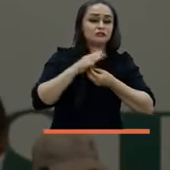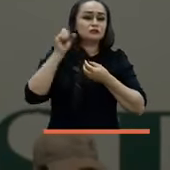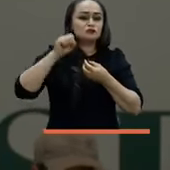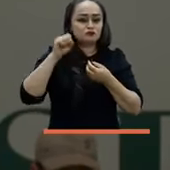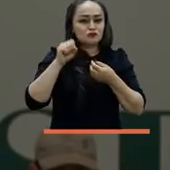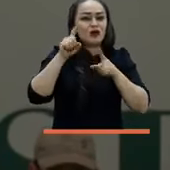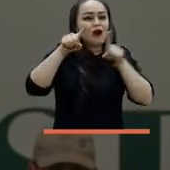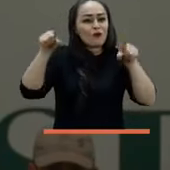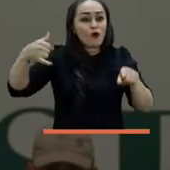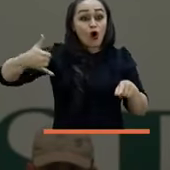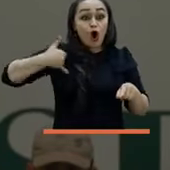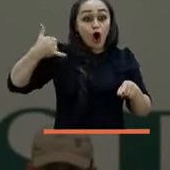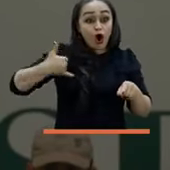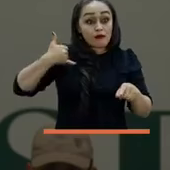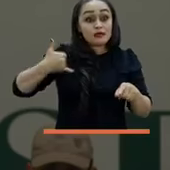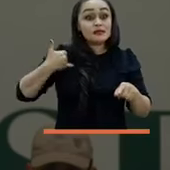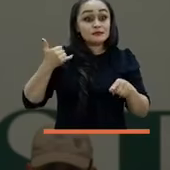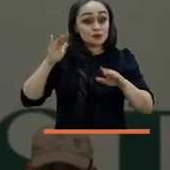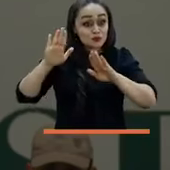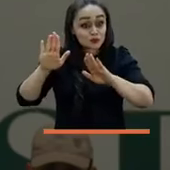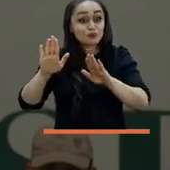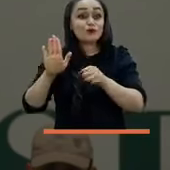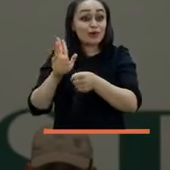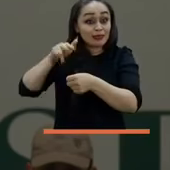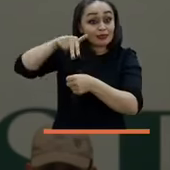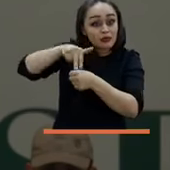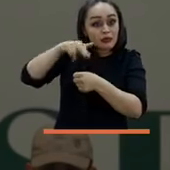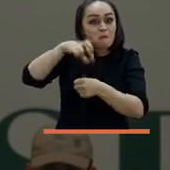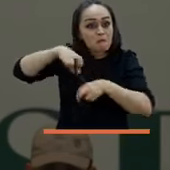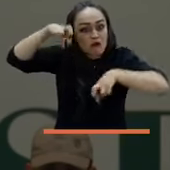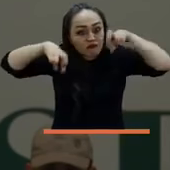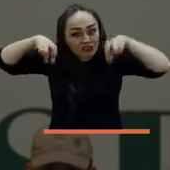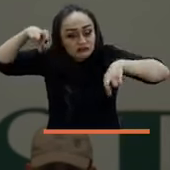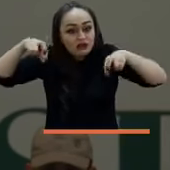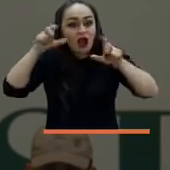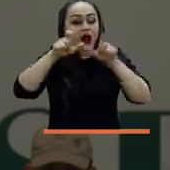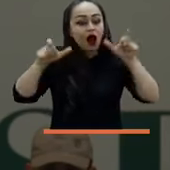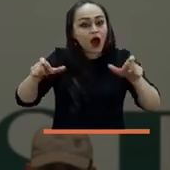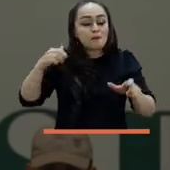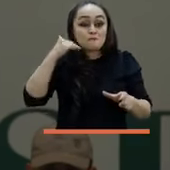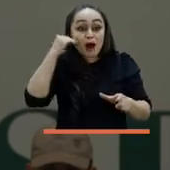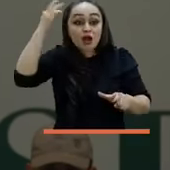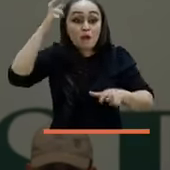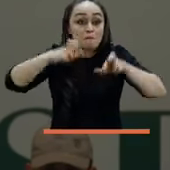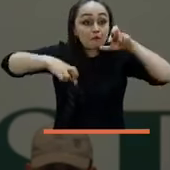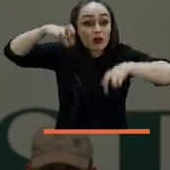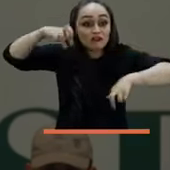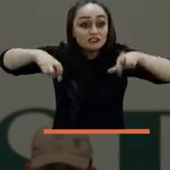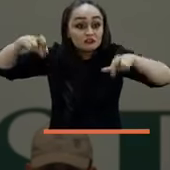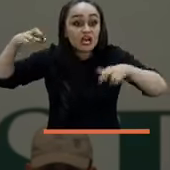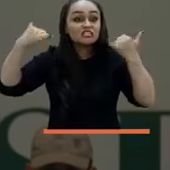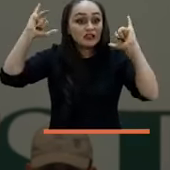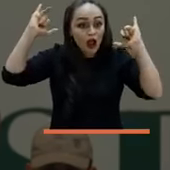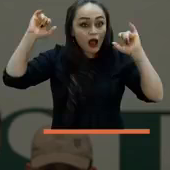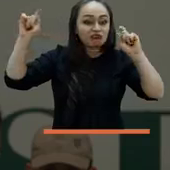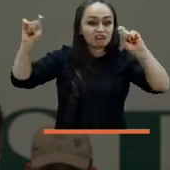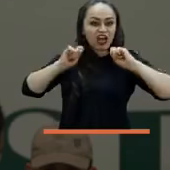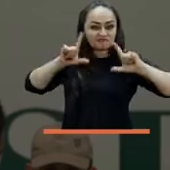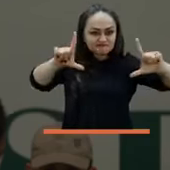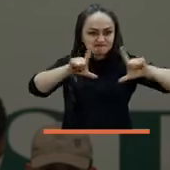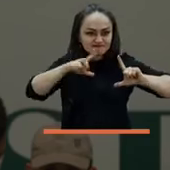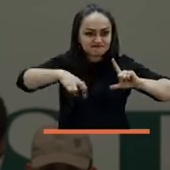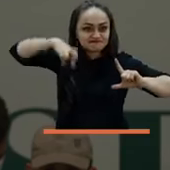jóvenes indígenas profesionales y también adultos profesionales que hoy en día también están sin poder